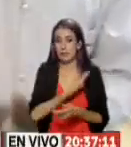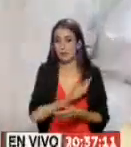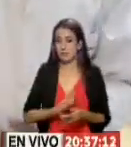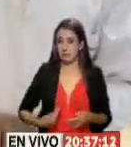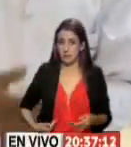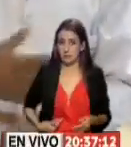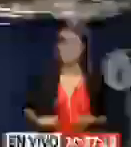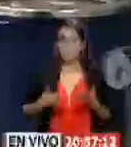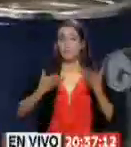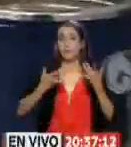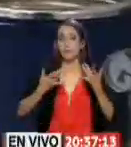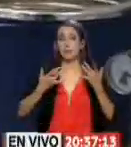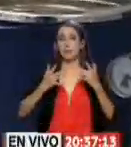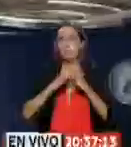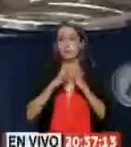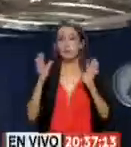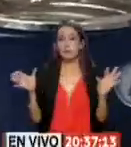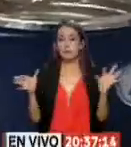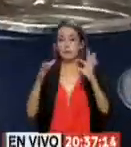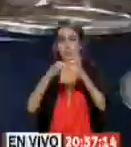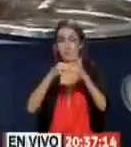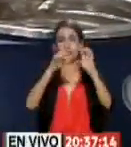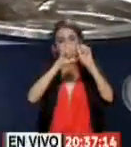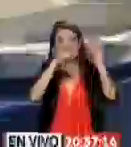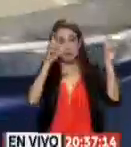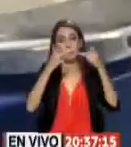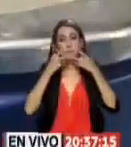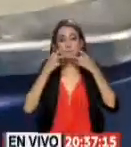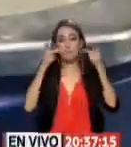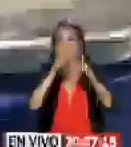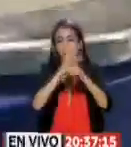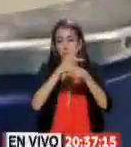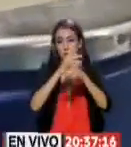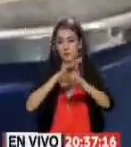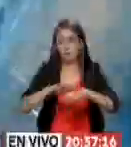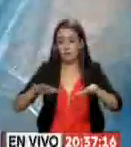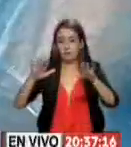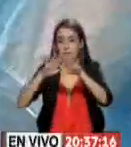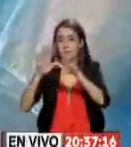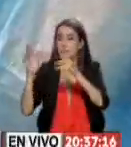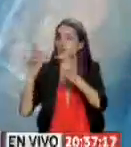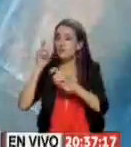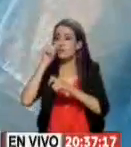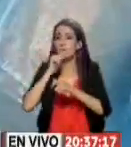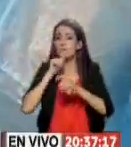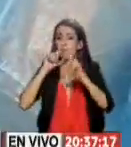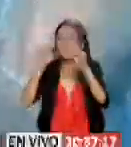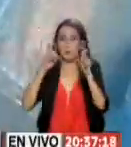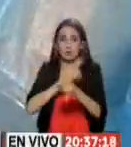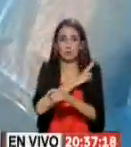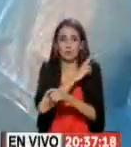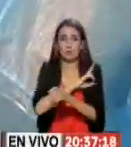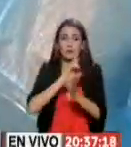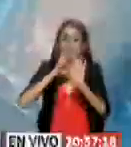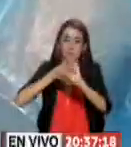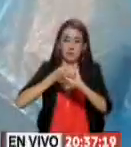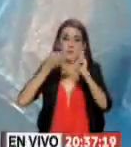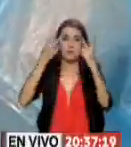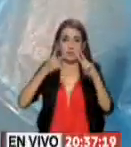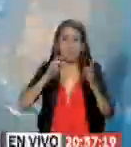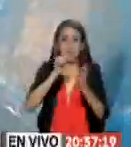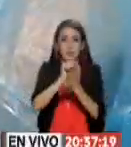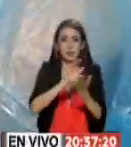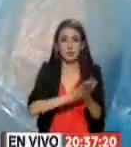indicó que espera que esta sinergia con el sector productivo continúe para que la ESPOL y otras universidades del país puedan ejecutar sus proyectos